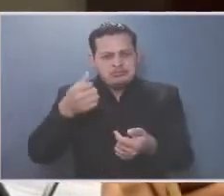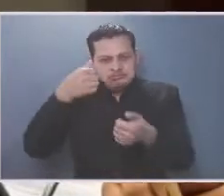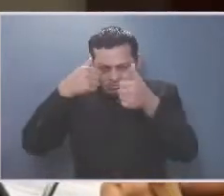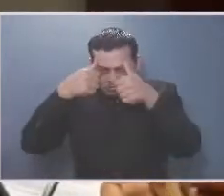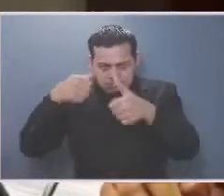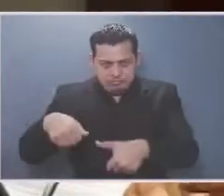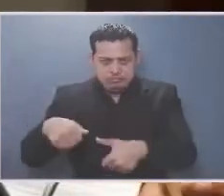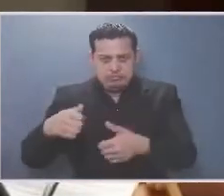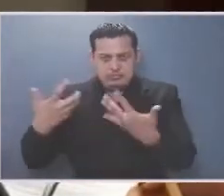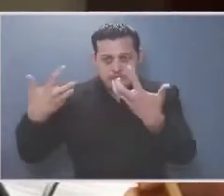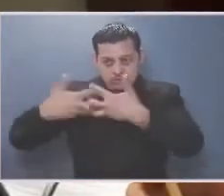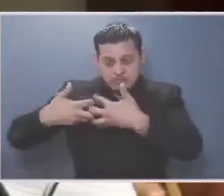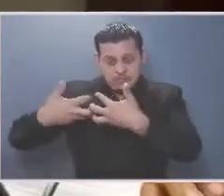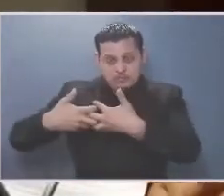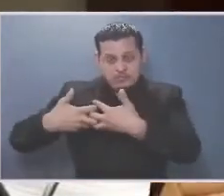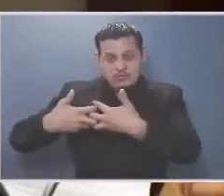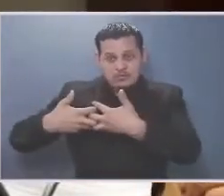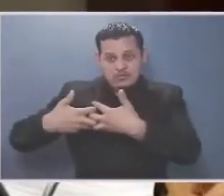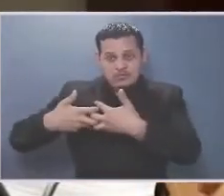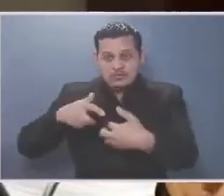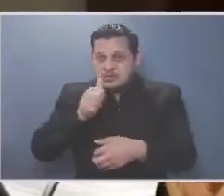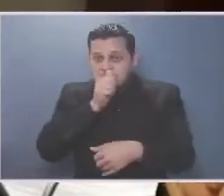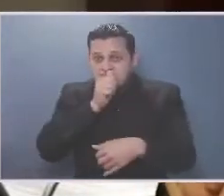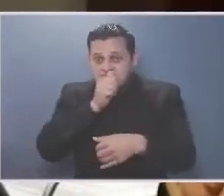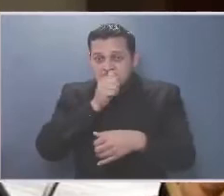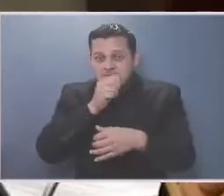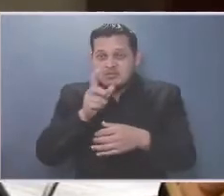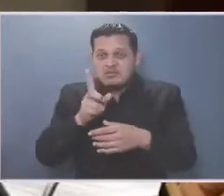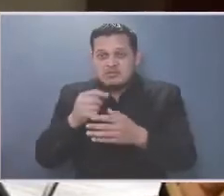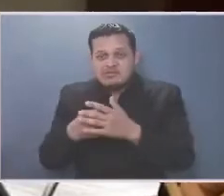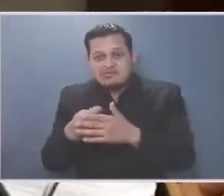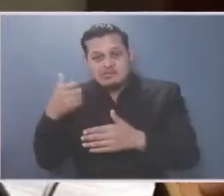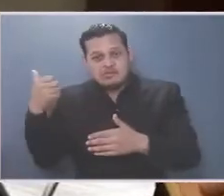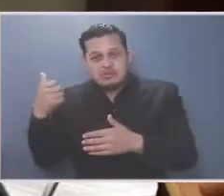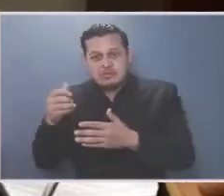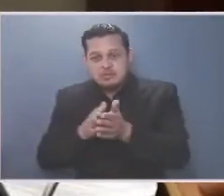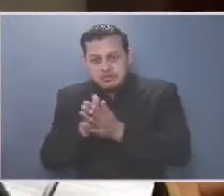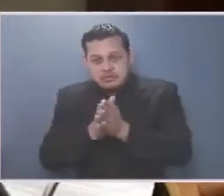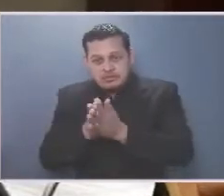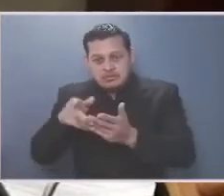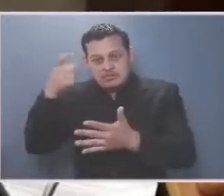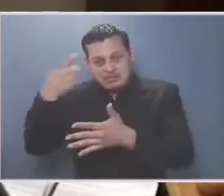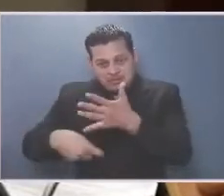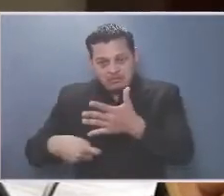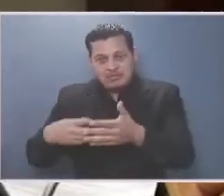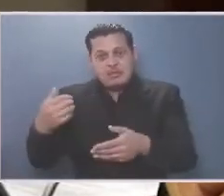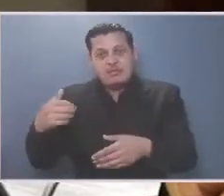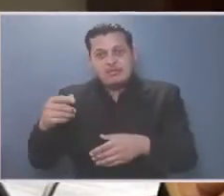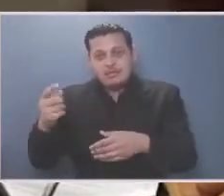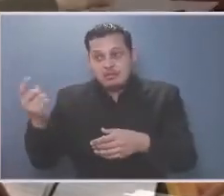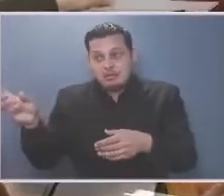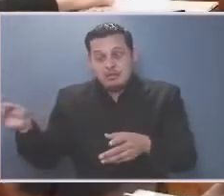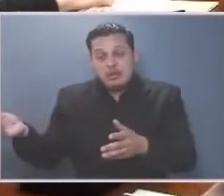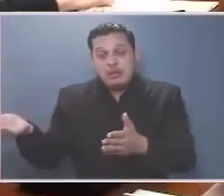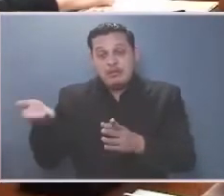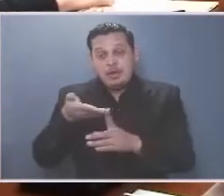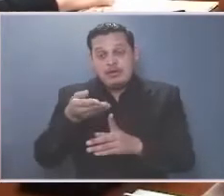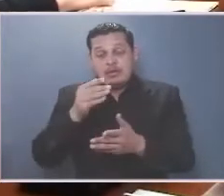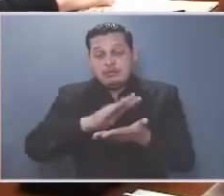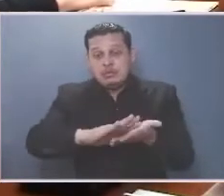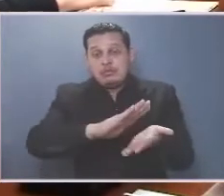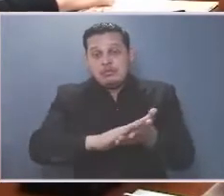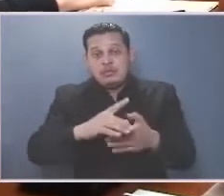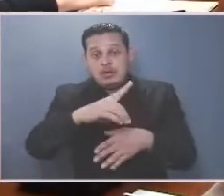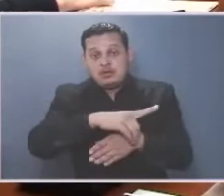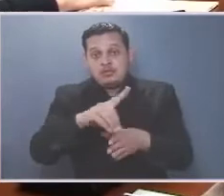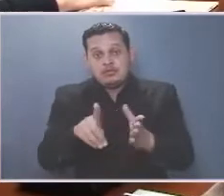las empresas de estas empresas evasoras de impuestos se les hacía más fácil pagarle un porcentaje a estos diputados corruptos